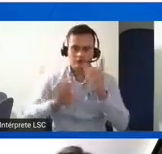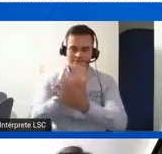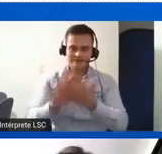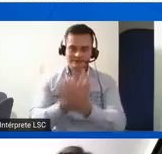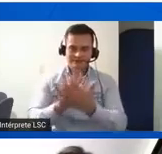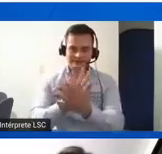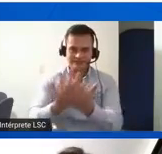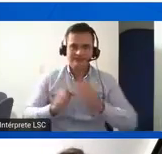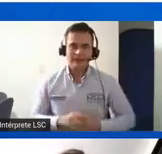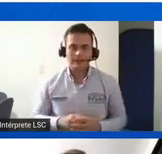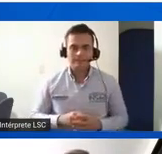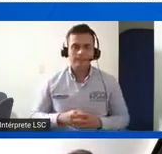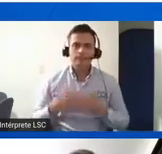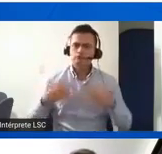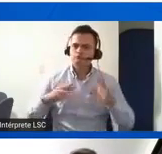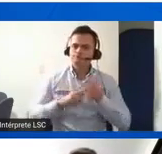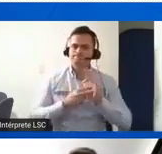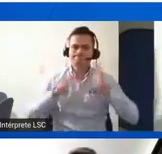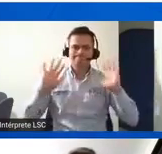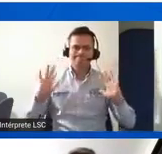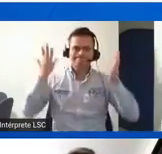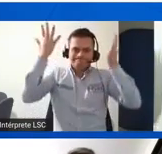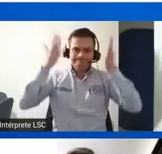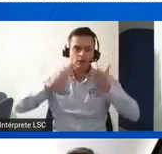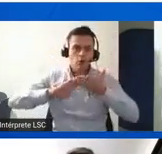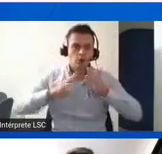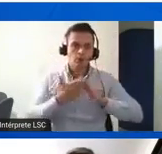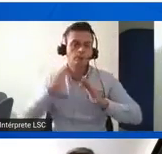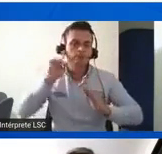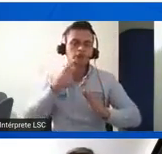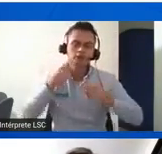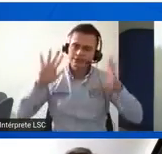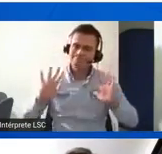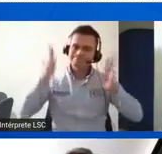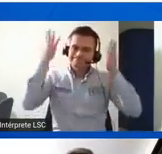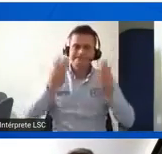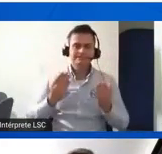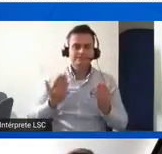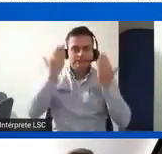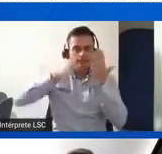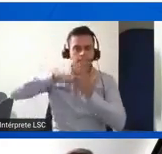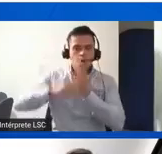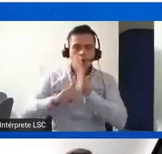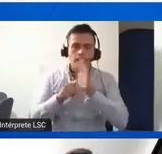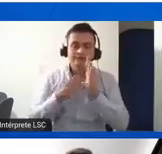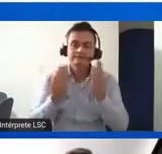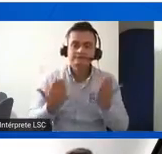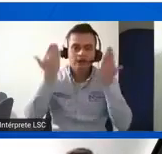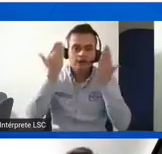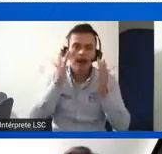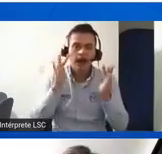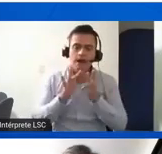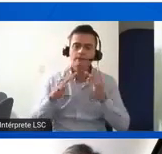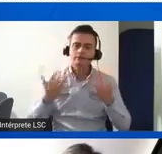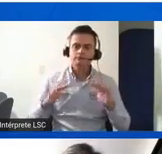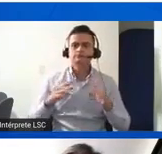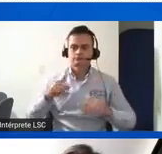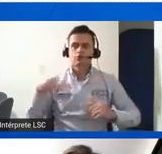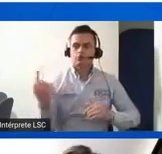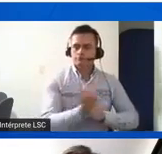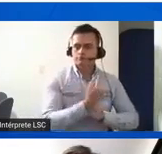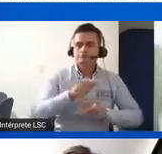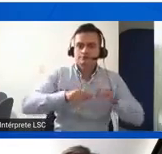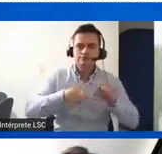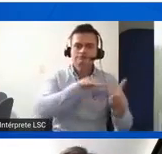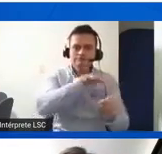un motivo de celebración para la comunidad sorda y para todos aquellos que trabajamos por los derechos de las